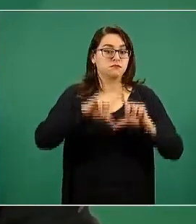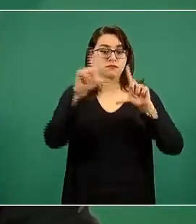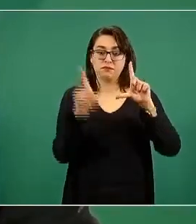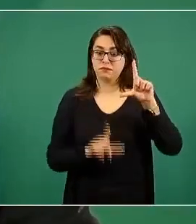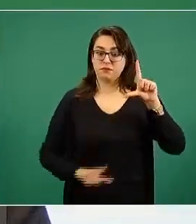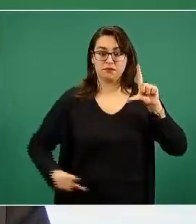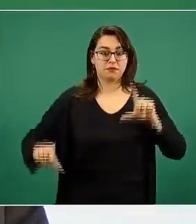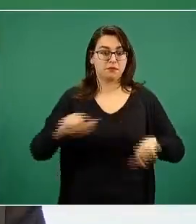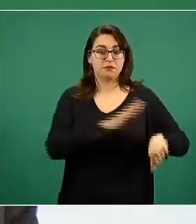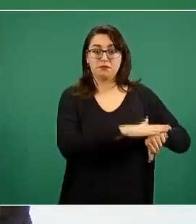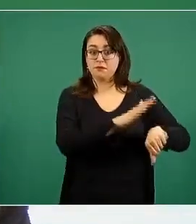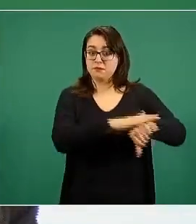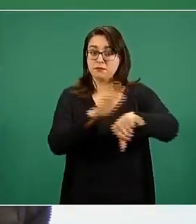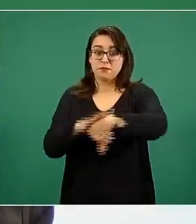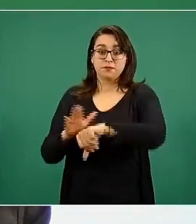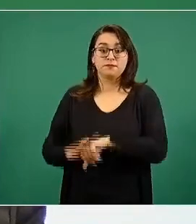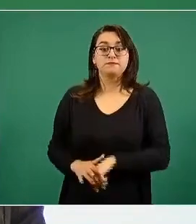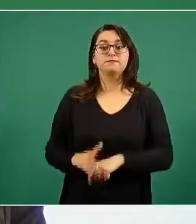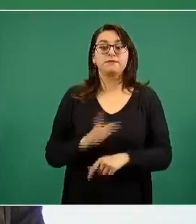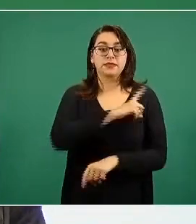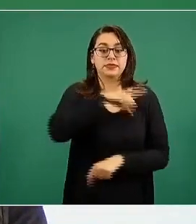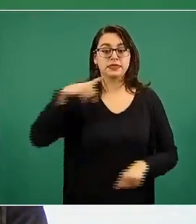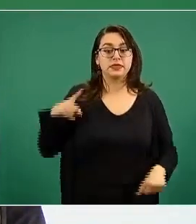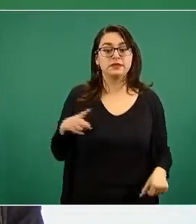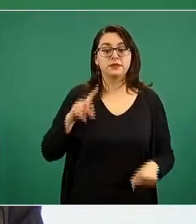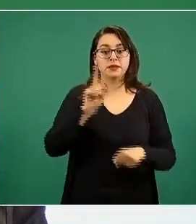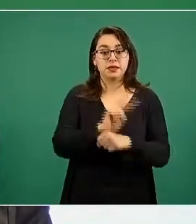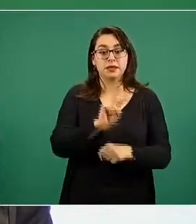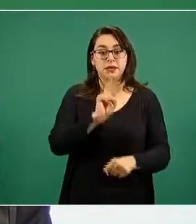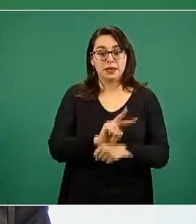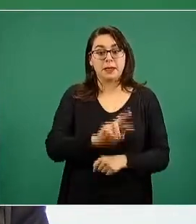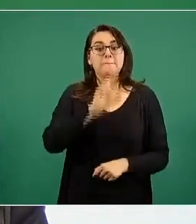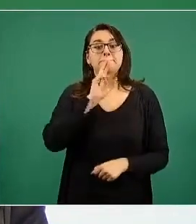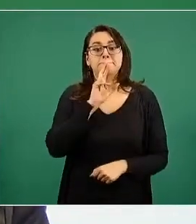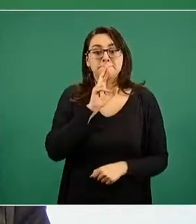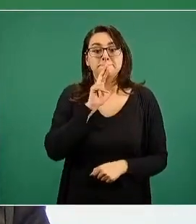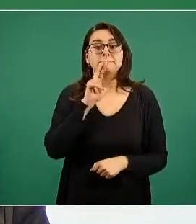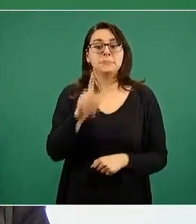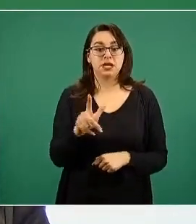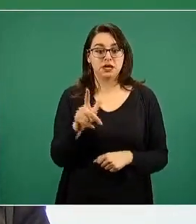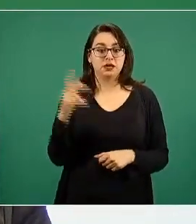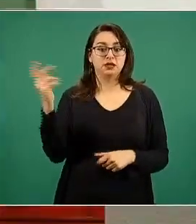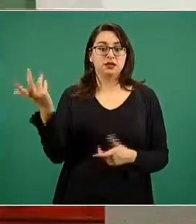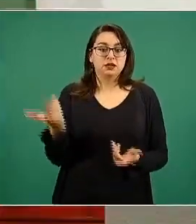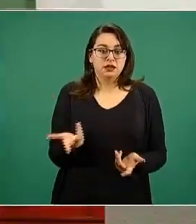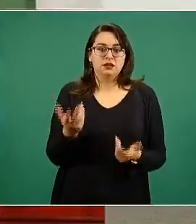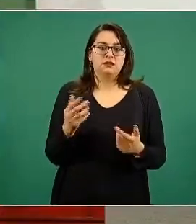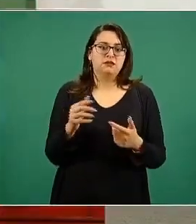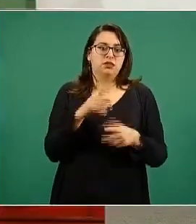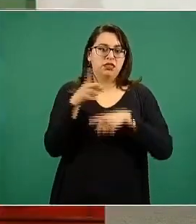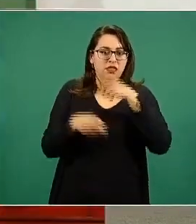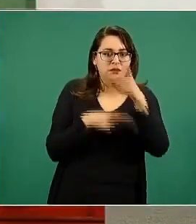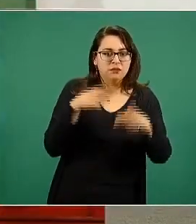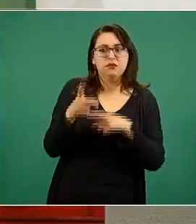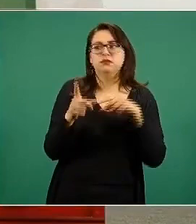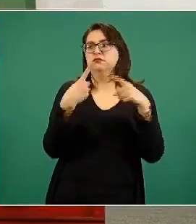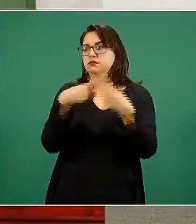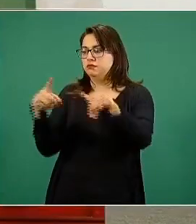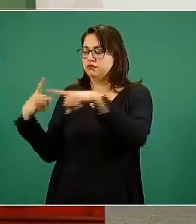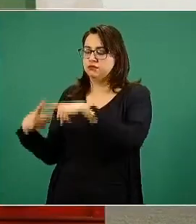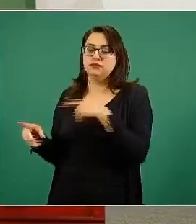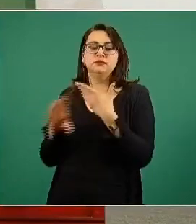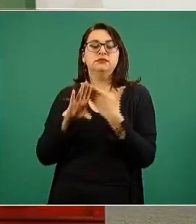a poder hacer una mejor vigilancia de este tipo de eventos que, como también bien lo